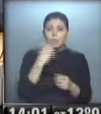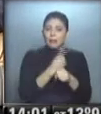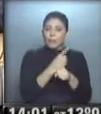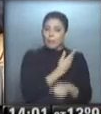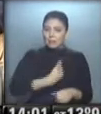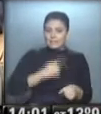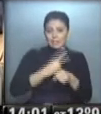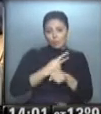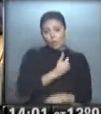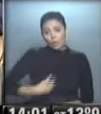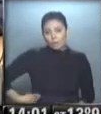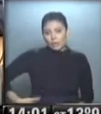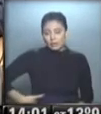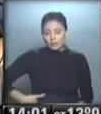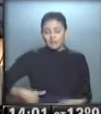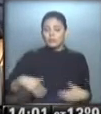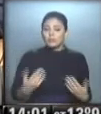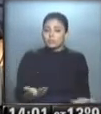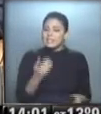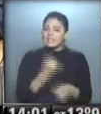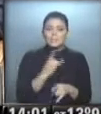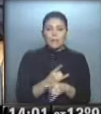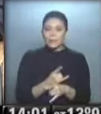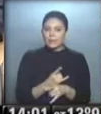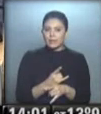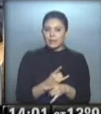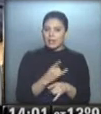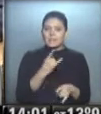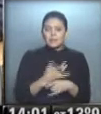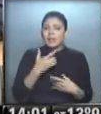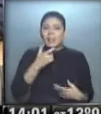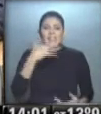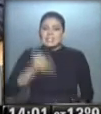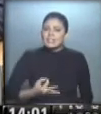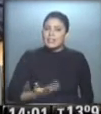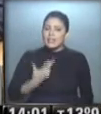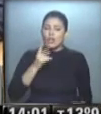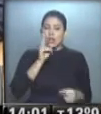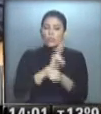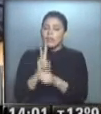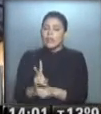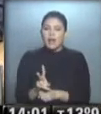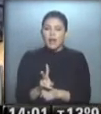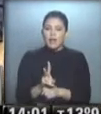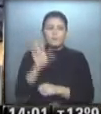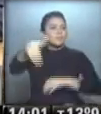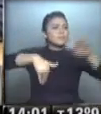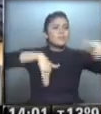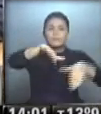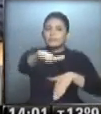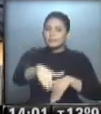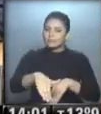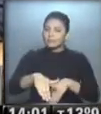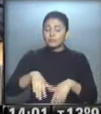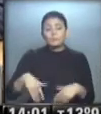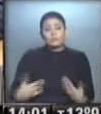la nación, y buscando siempre, decidiendo, cuidando, convocando a